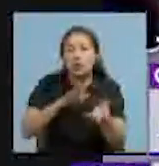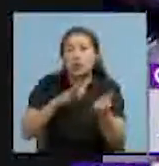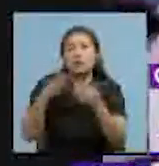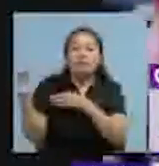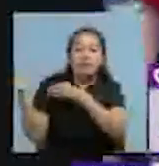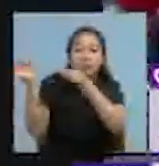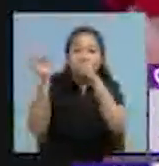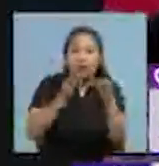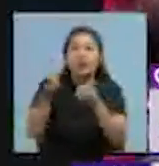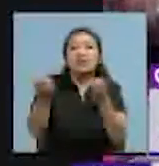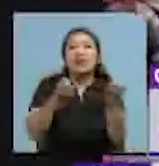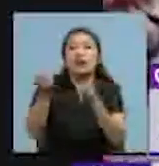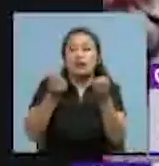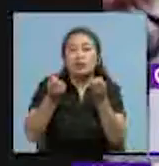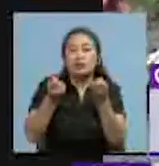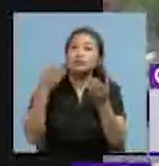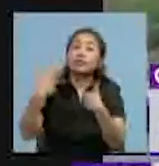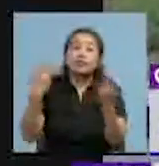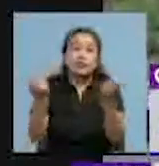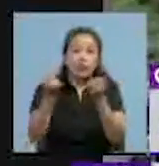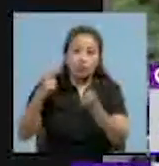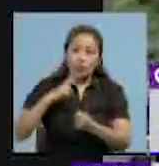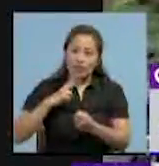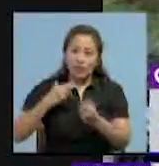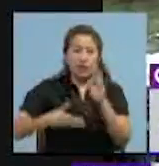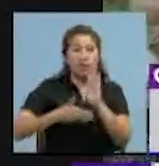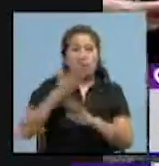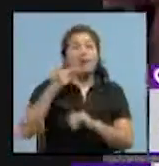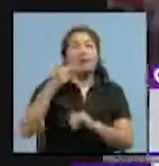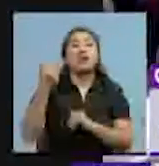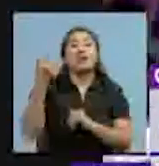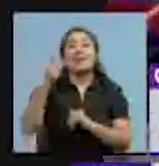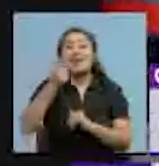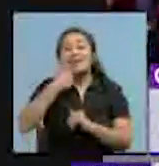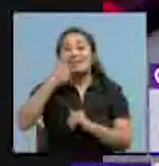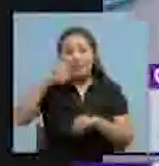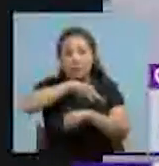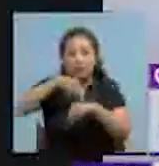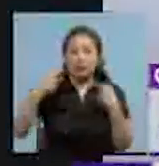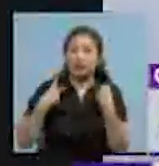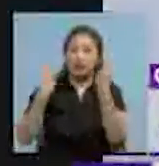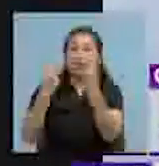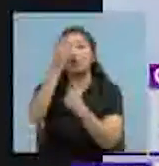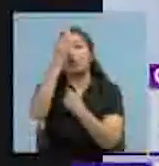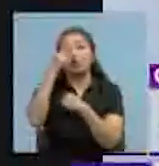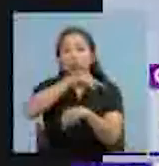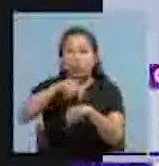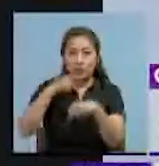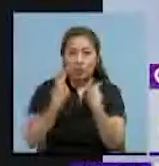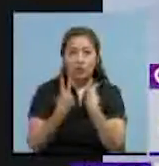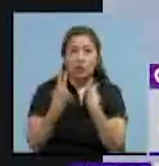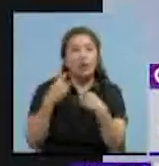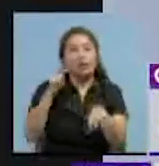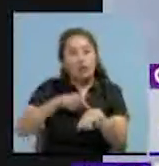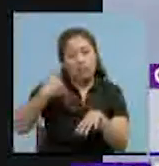llegar los autos, que vamos a ir en autos particulares hasta Kazán. Son 12 horas, hay una demora importante, todo lo que tiene que